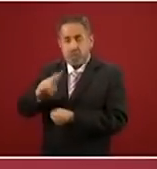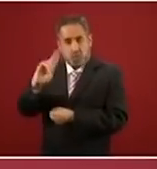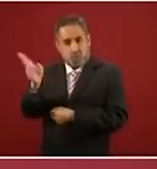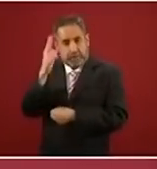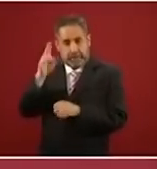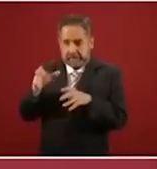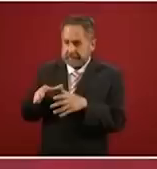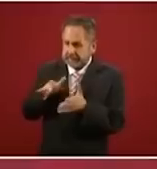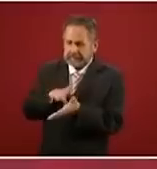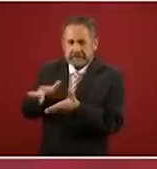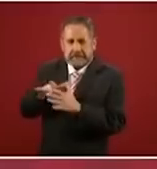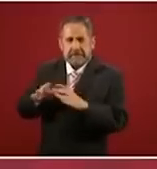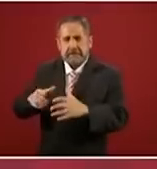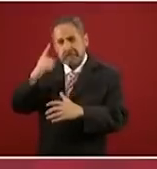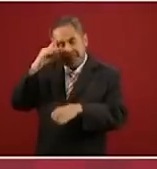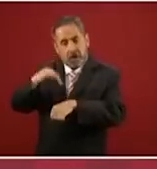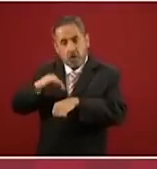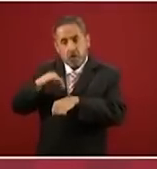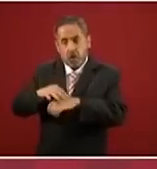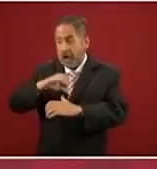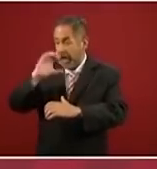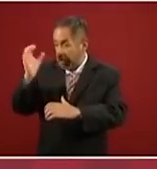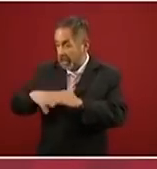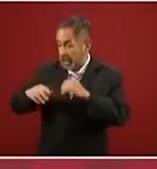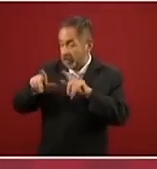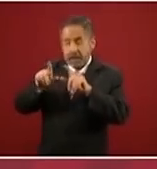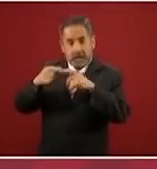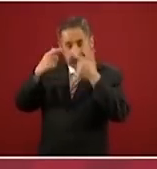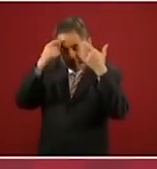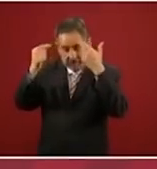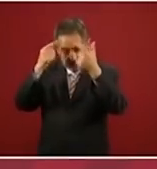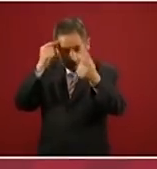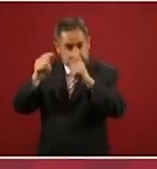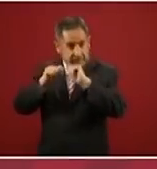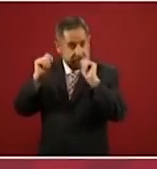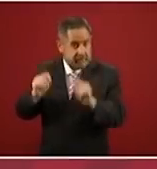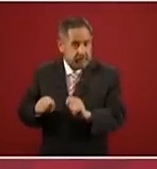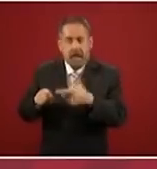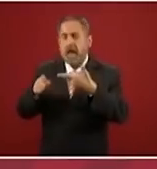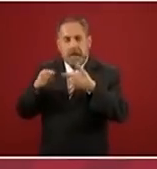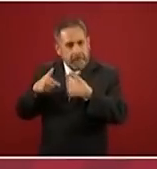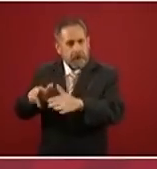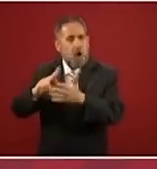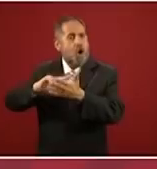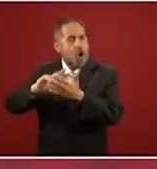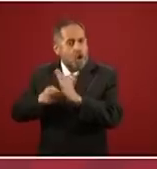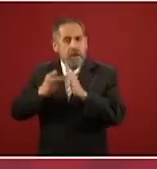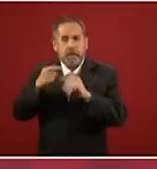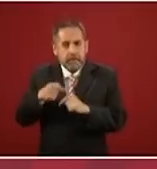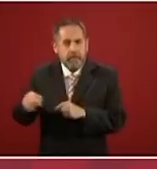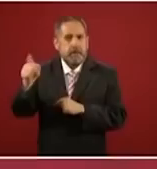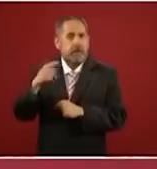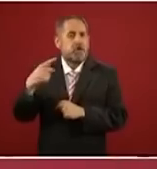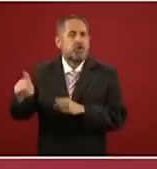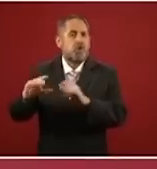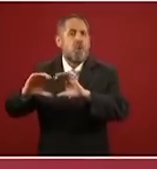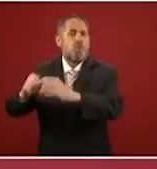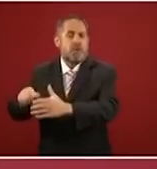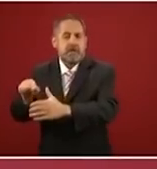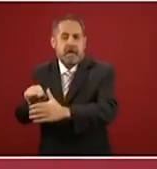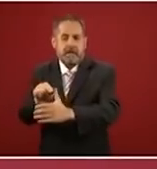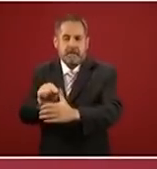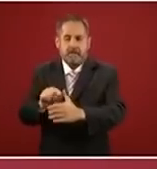en realidad para formar médicos que regresen a sus comunidades y ya en su momento pues el propio